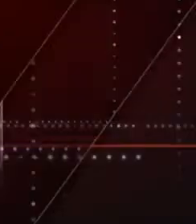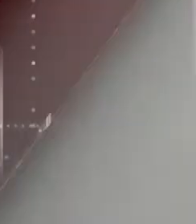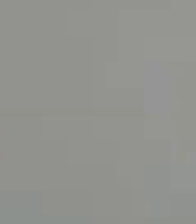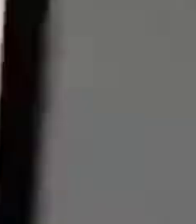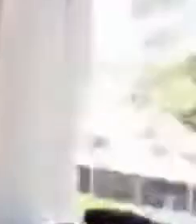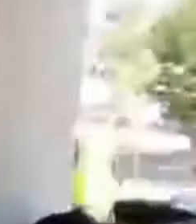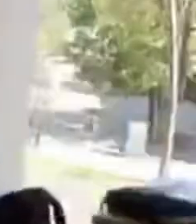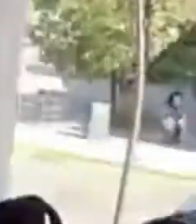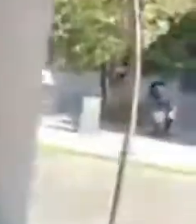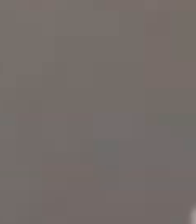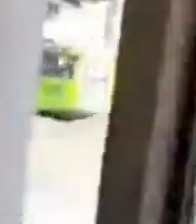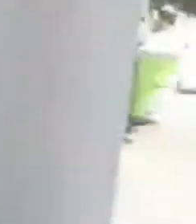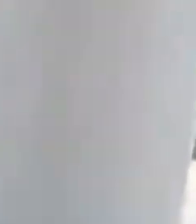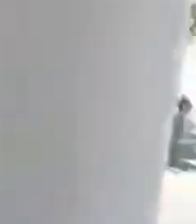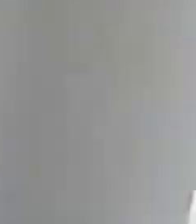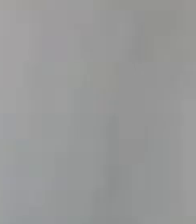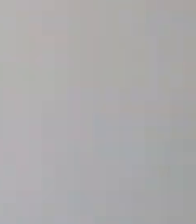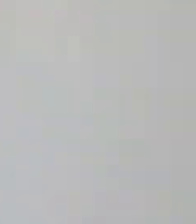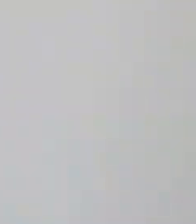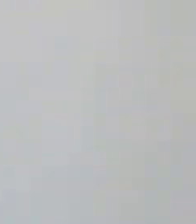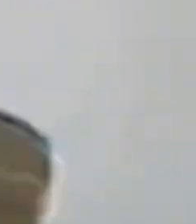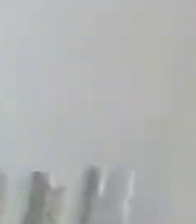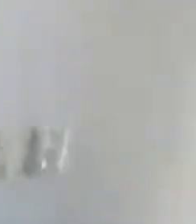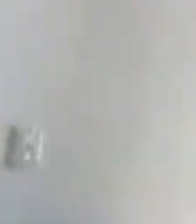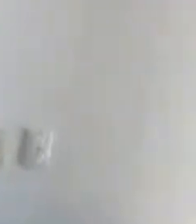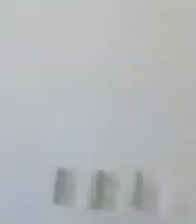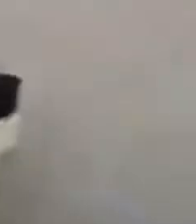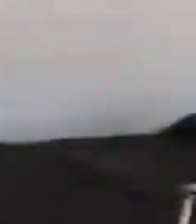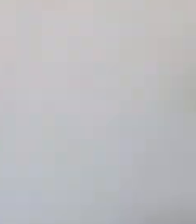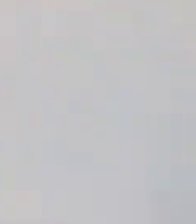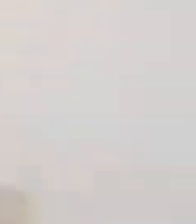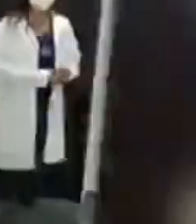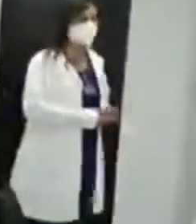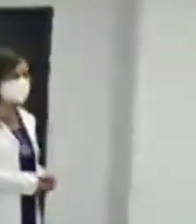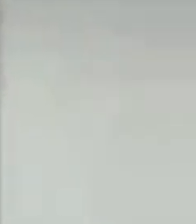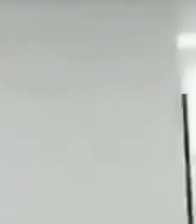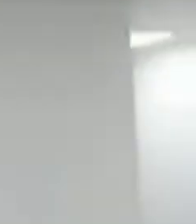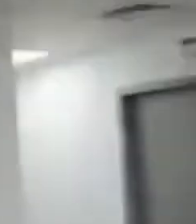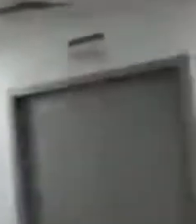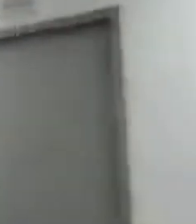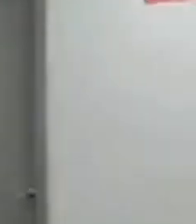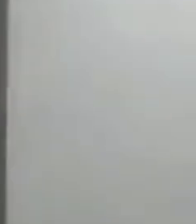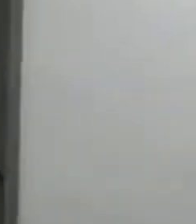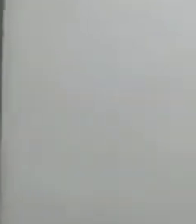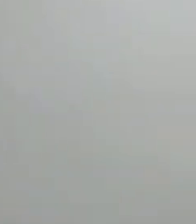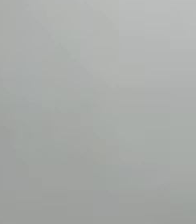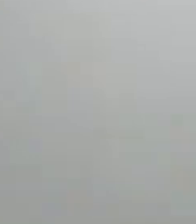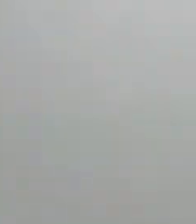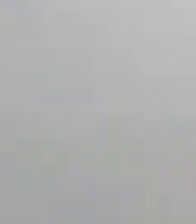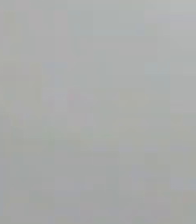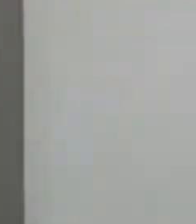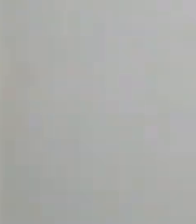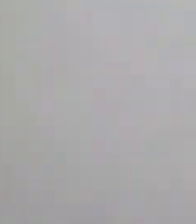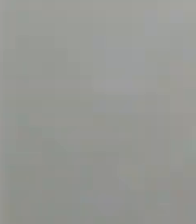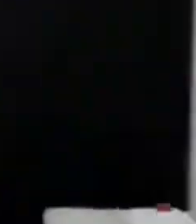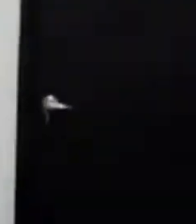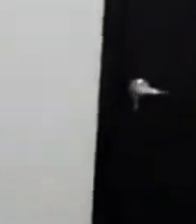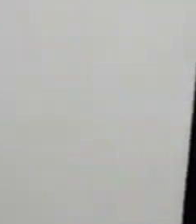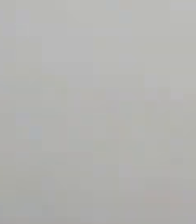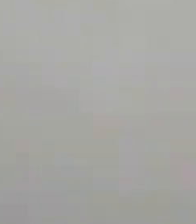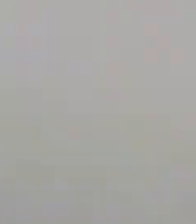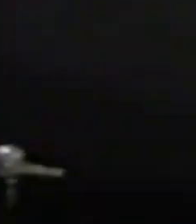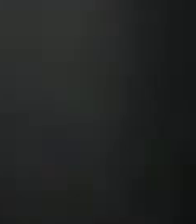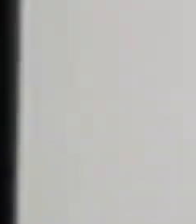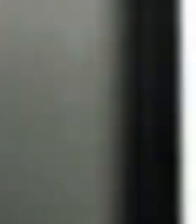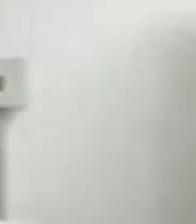el edificio renovado cuenta con servicios jurídicos y psicológicos ginecología mastografías y salud sexual